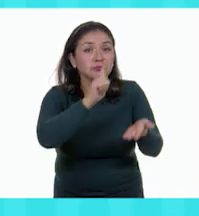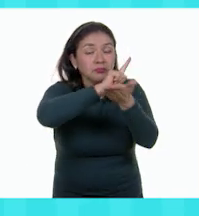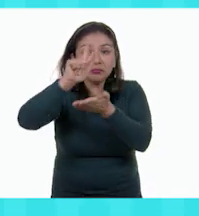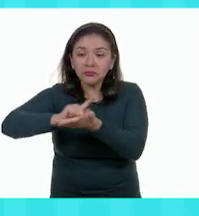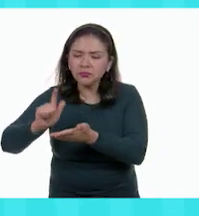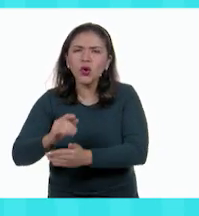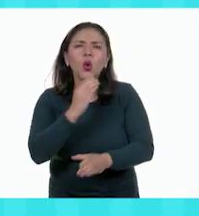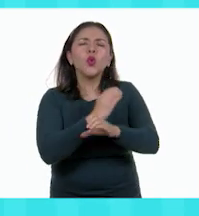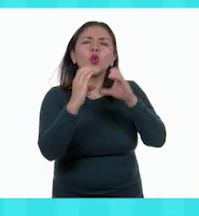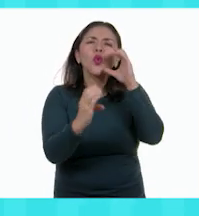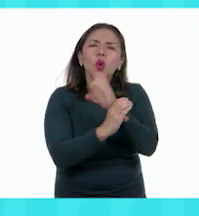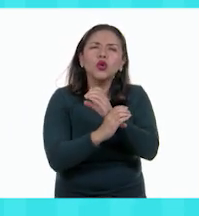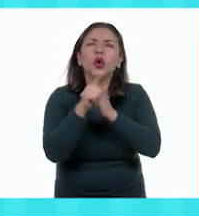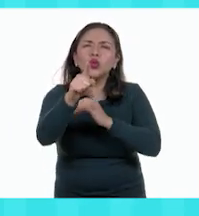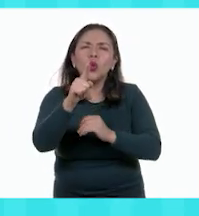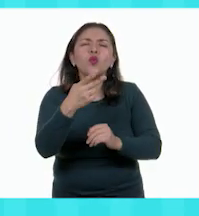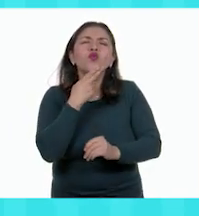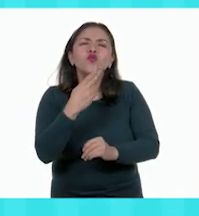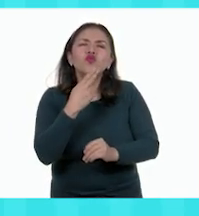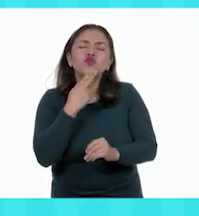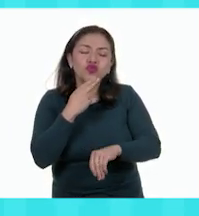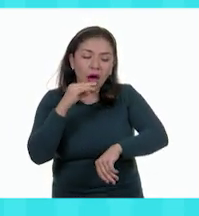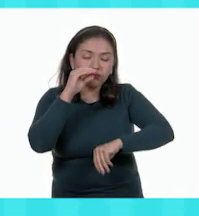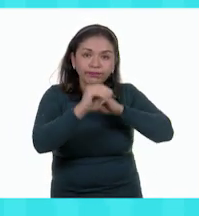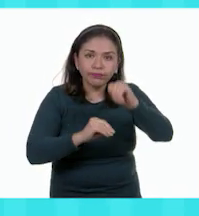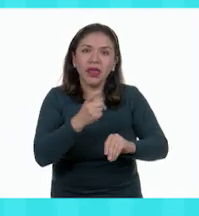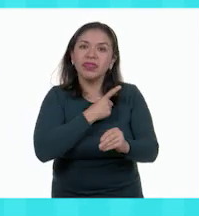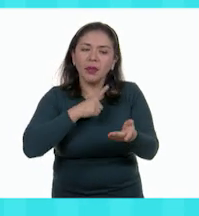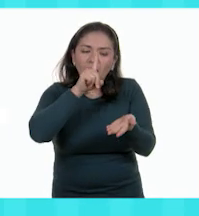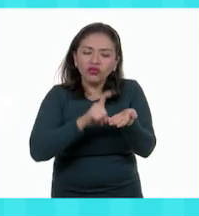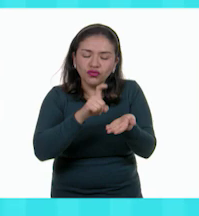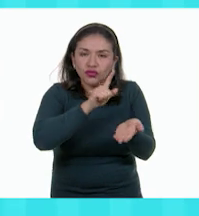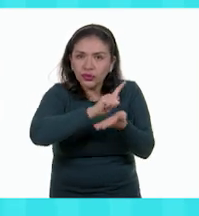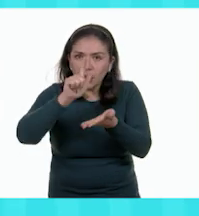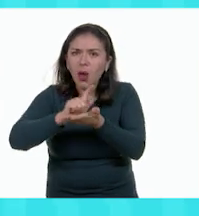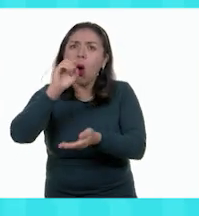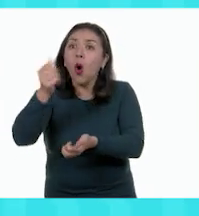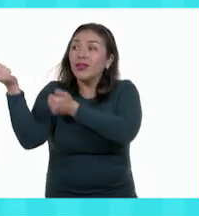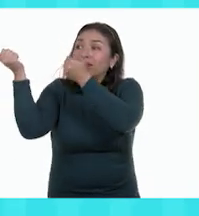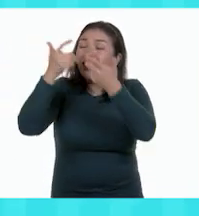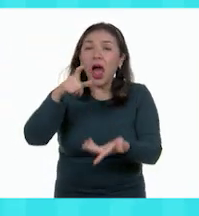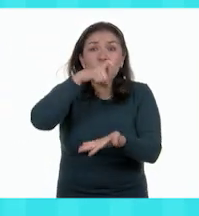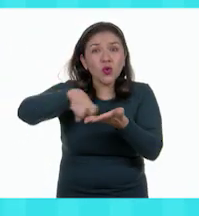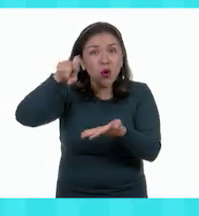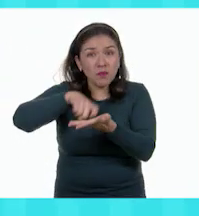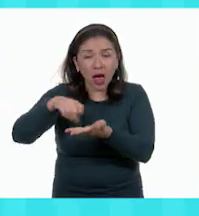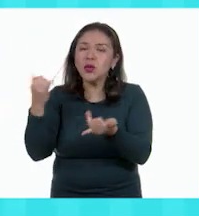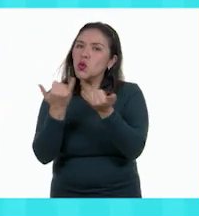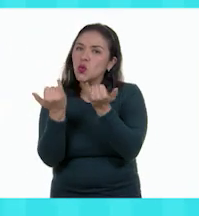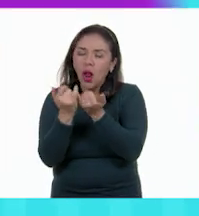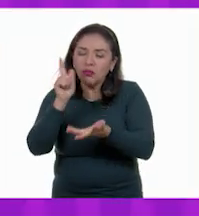Desinfecta las superficies y los objetos que más utilizas. También las cosas que compres en la tienda o el supermercado.